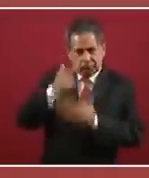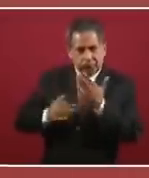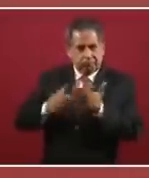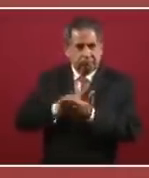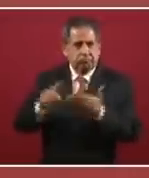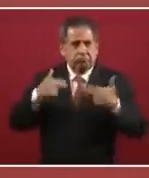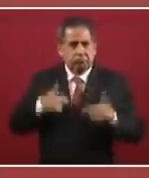son